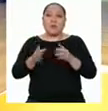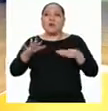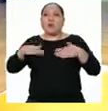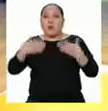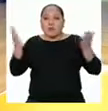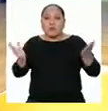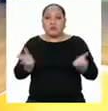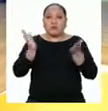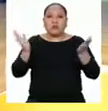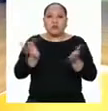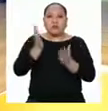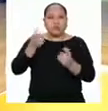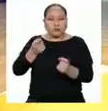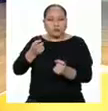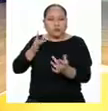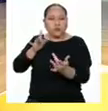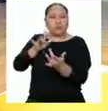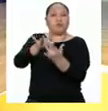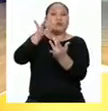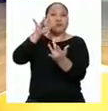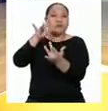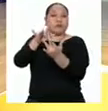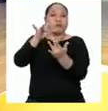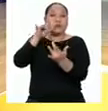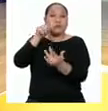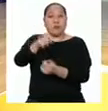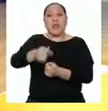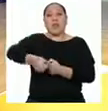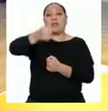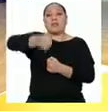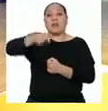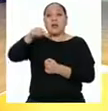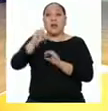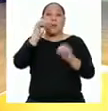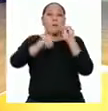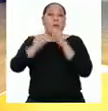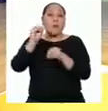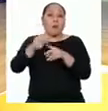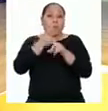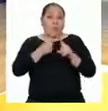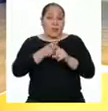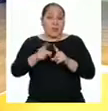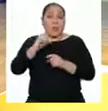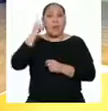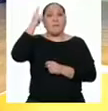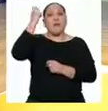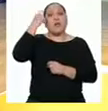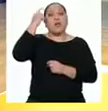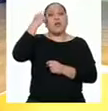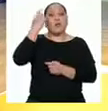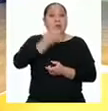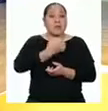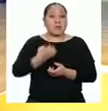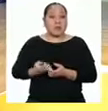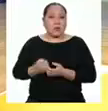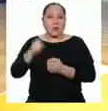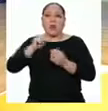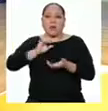movilizar e impactar en nuestras autoridades para que elaboren políticas públicas que busquen erradicar